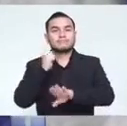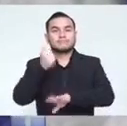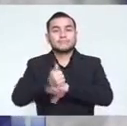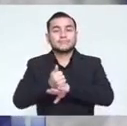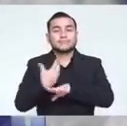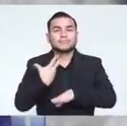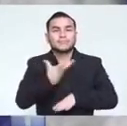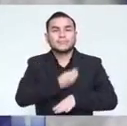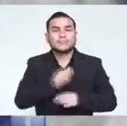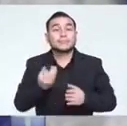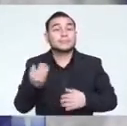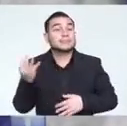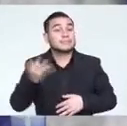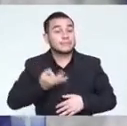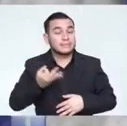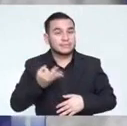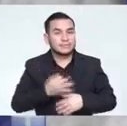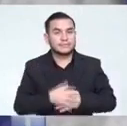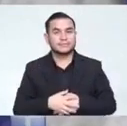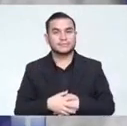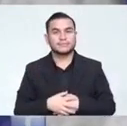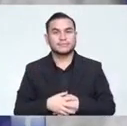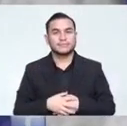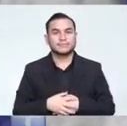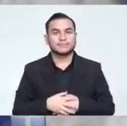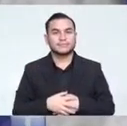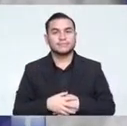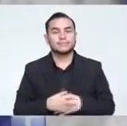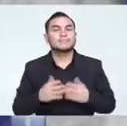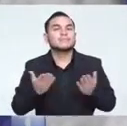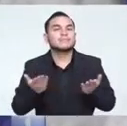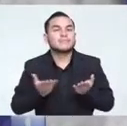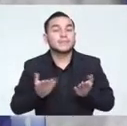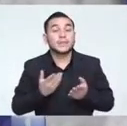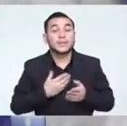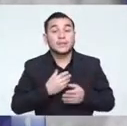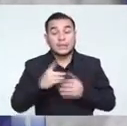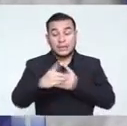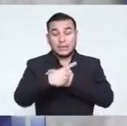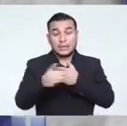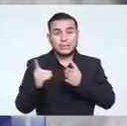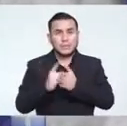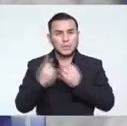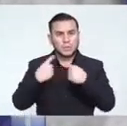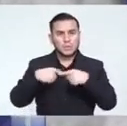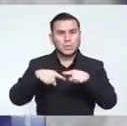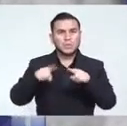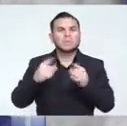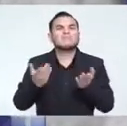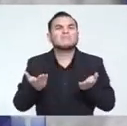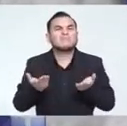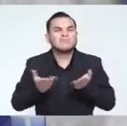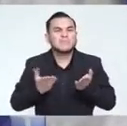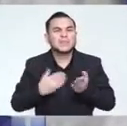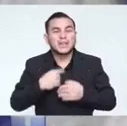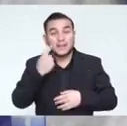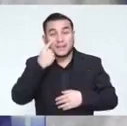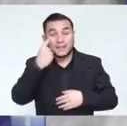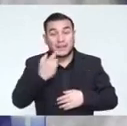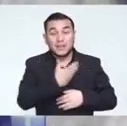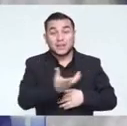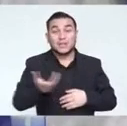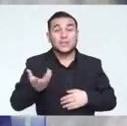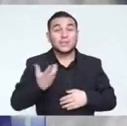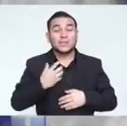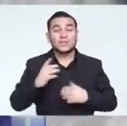nosotros necesitamos. Ellos están empecinados en esta agenda de estarle quitando las herramientas